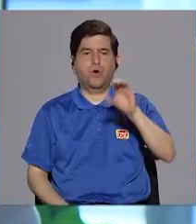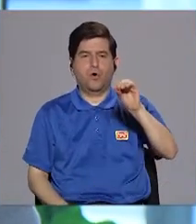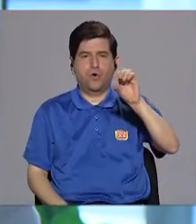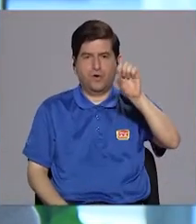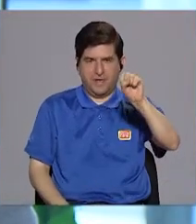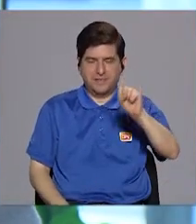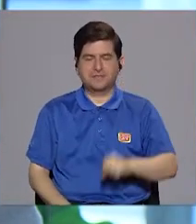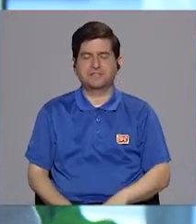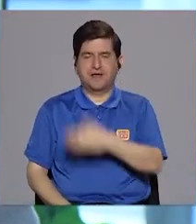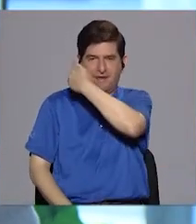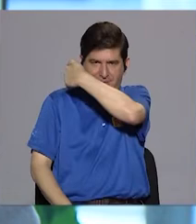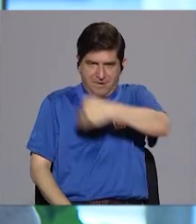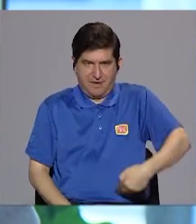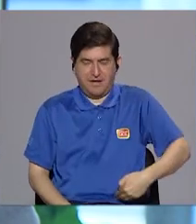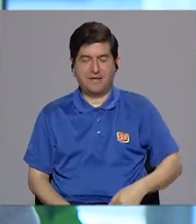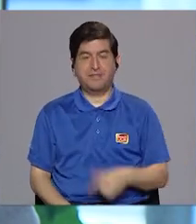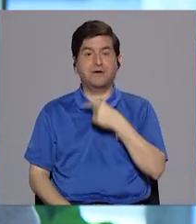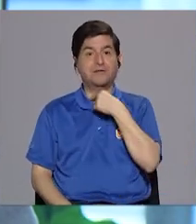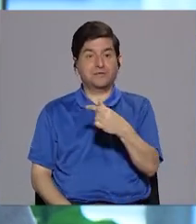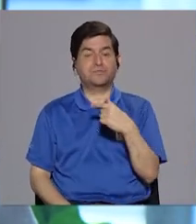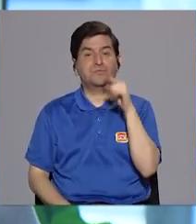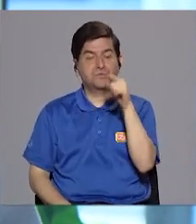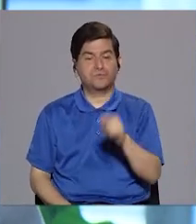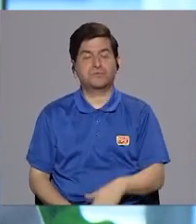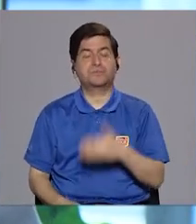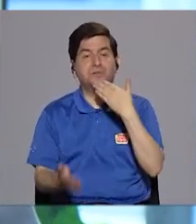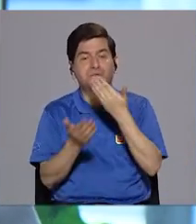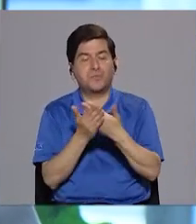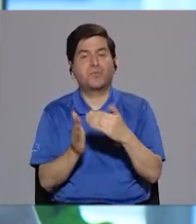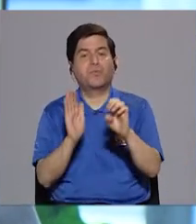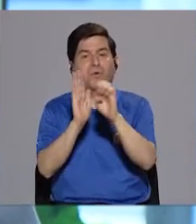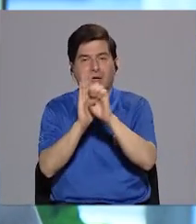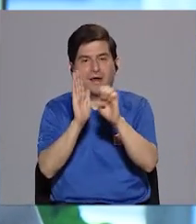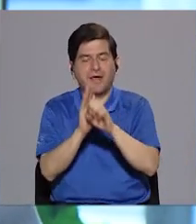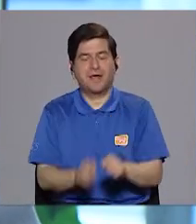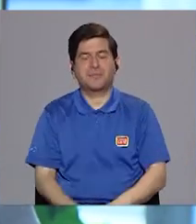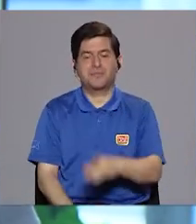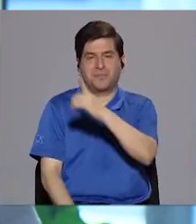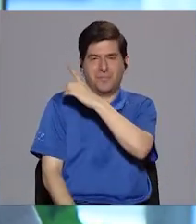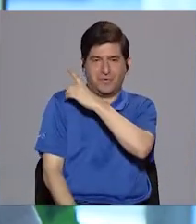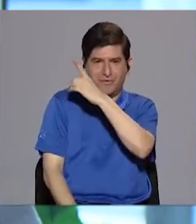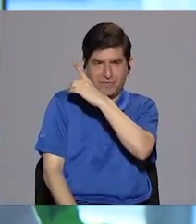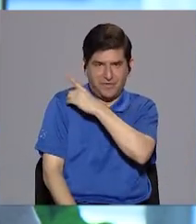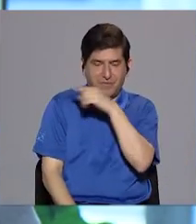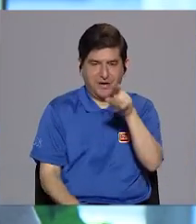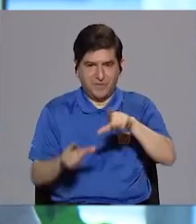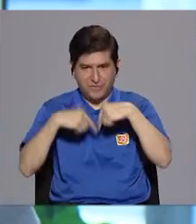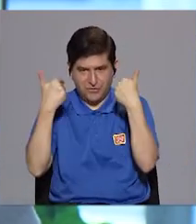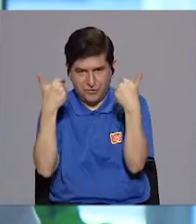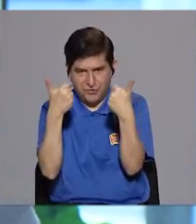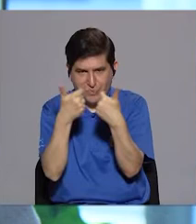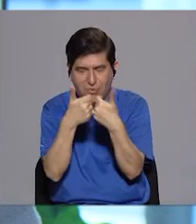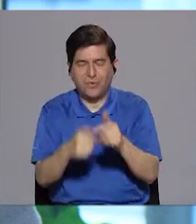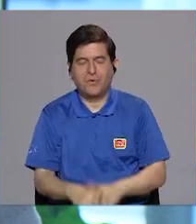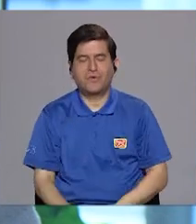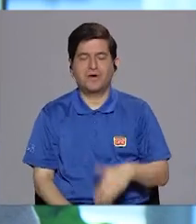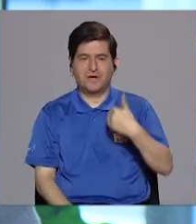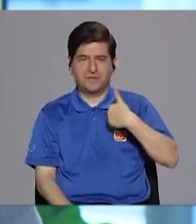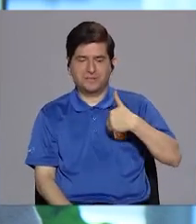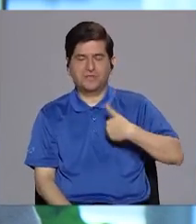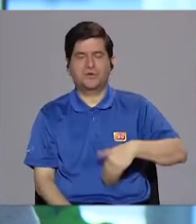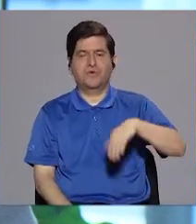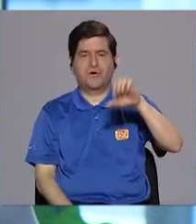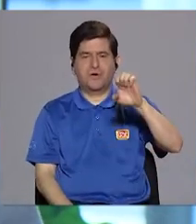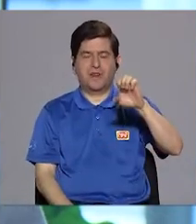Así que es un gusto que usted esté con la Orquesta Sinfónica de Heredia, que es un buen ejemplo desde el director, casualmente, de esa orquesta, que es don Eddie